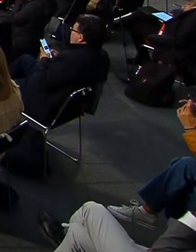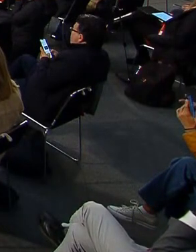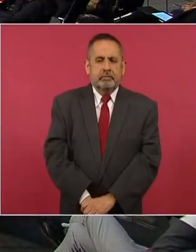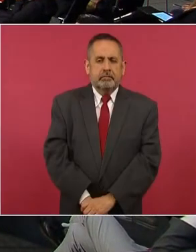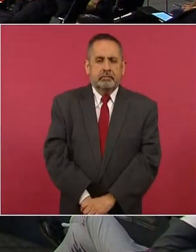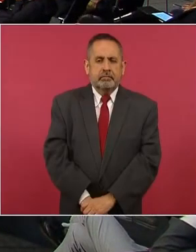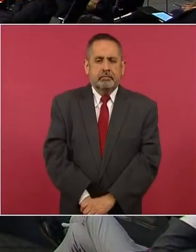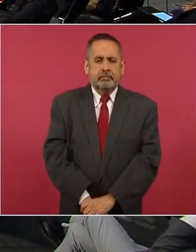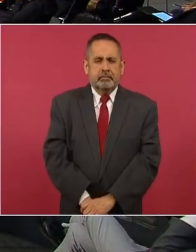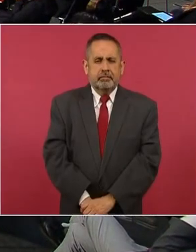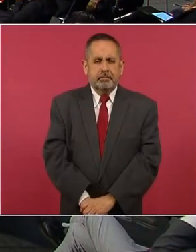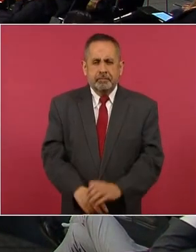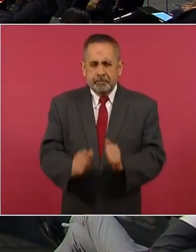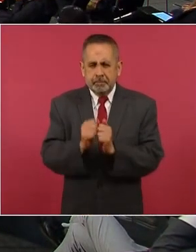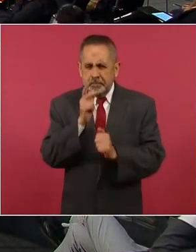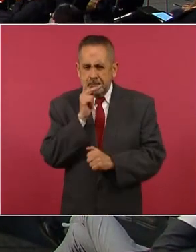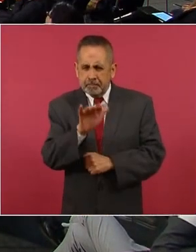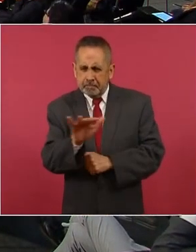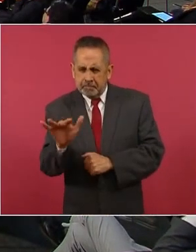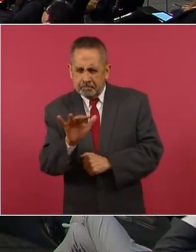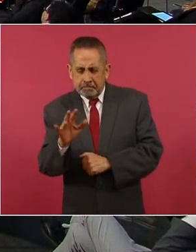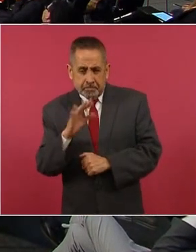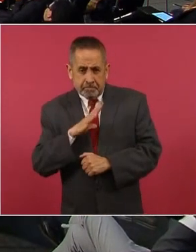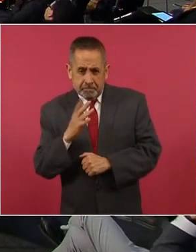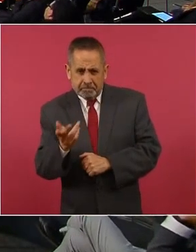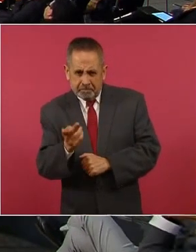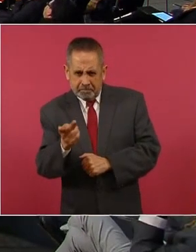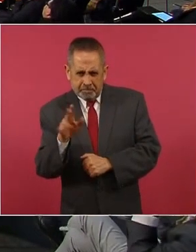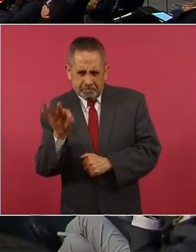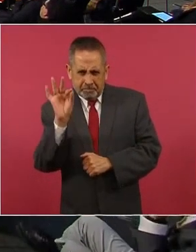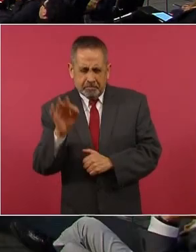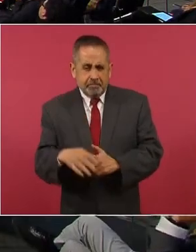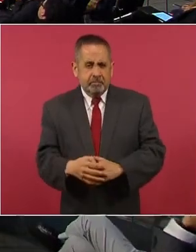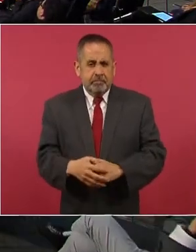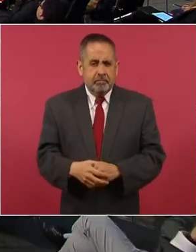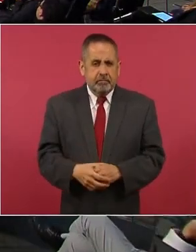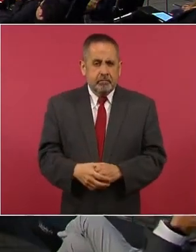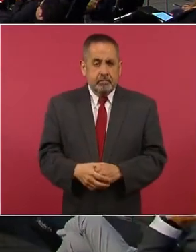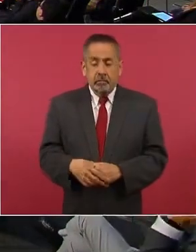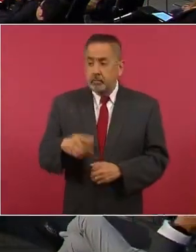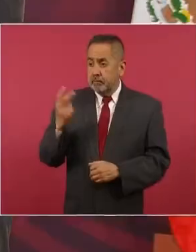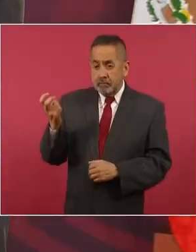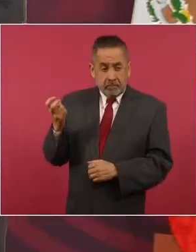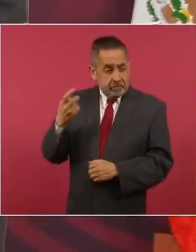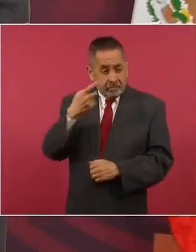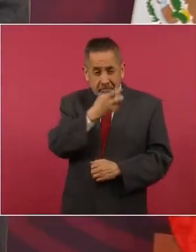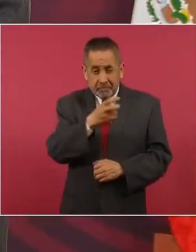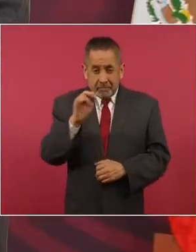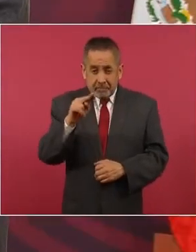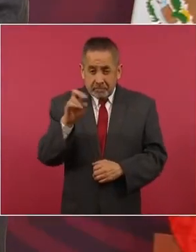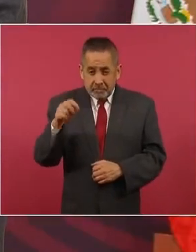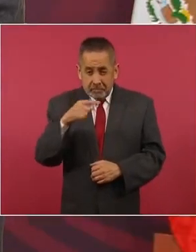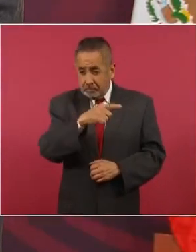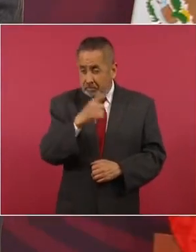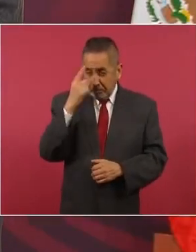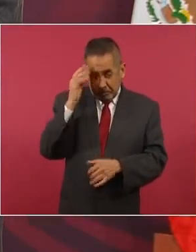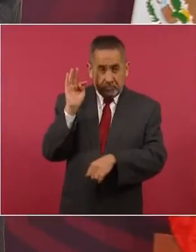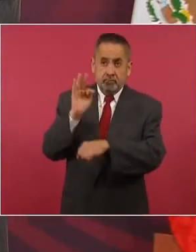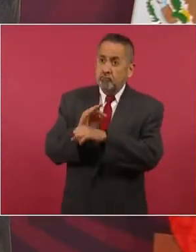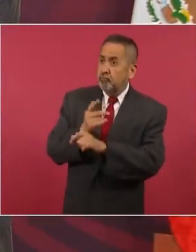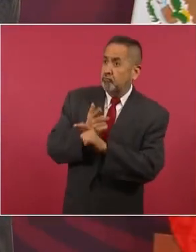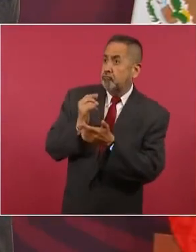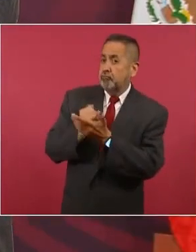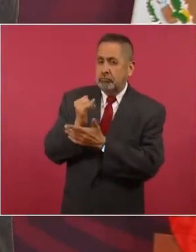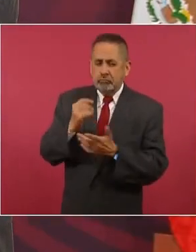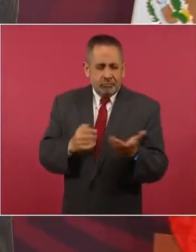Llanero solitario, cabrón, con eso de toro, cabrón, no más. Ese es el demócrata. No más, no más, faltó de que te faltó, que le faltó